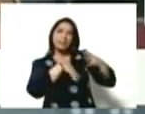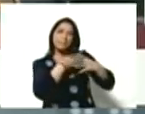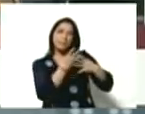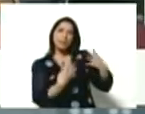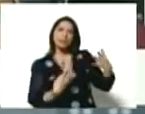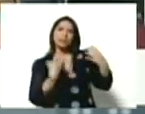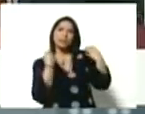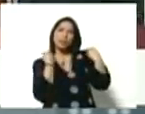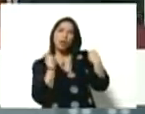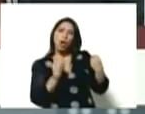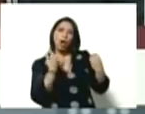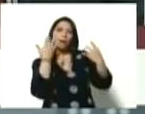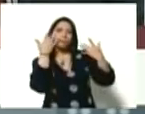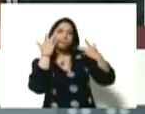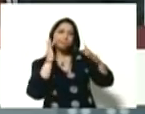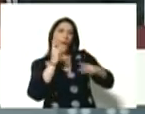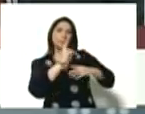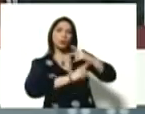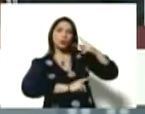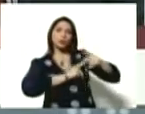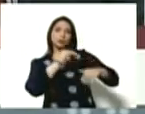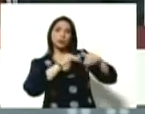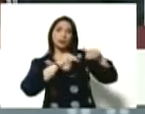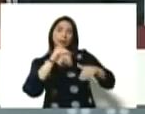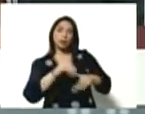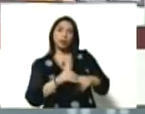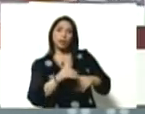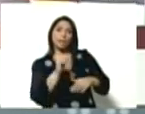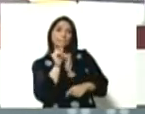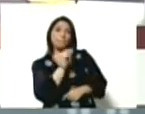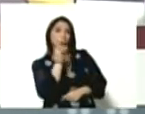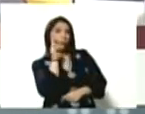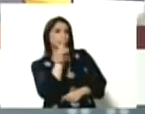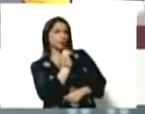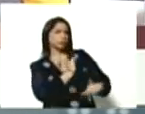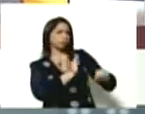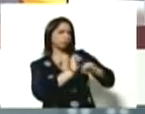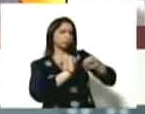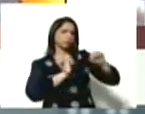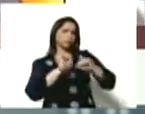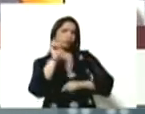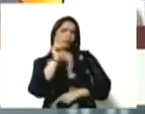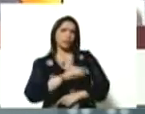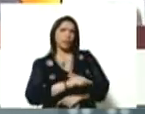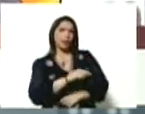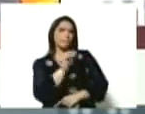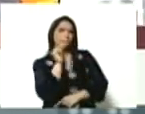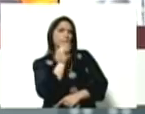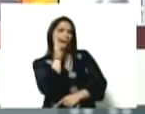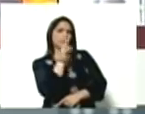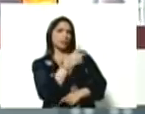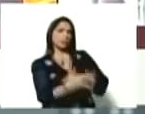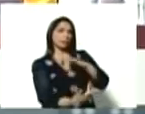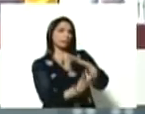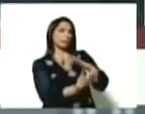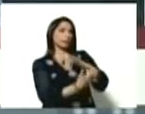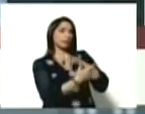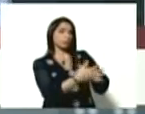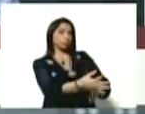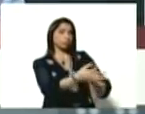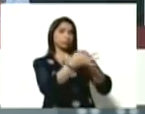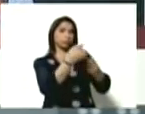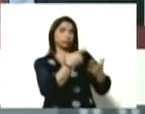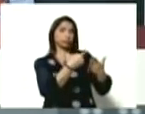de cómo será el proceso electoral desde el punto de vista de su dinámica y también desde el punto de vista de la tecnología. Se nos presentó